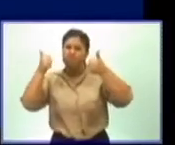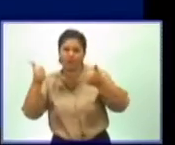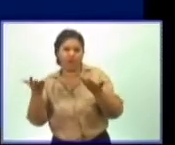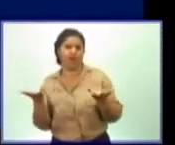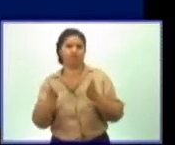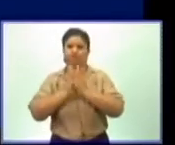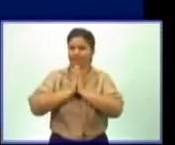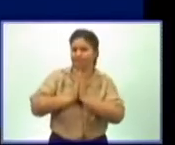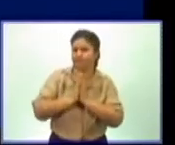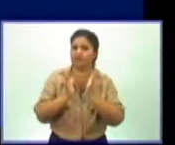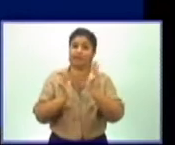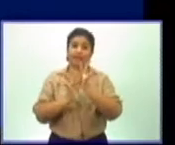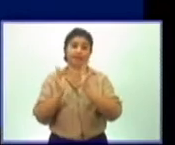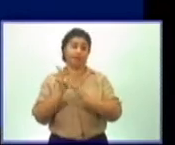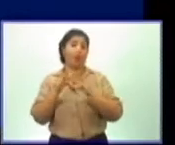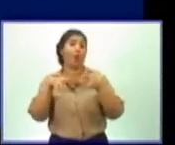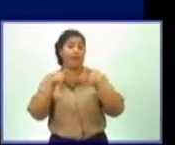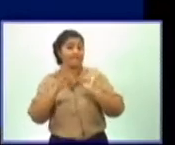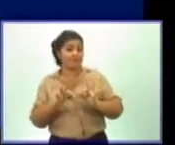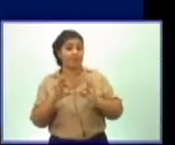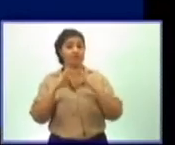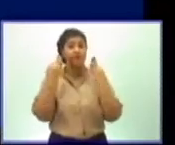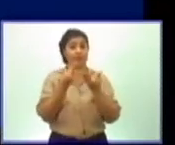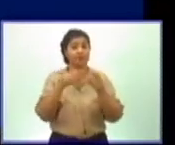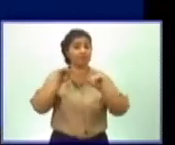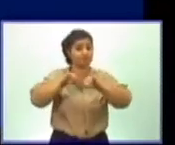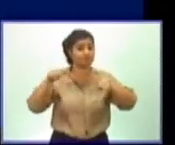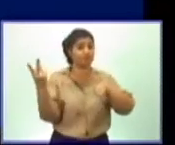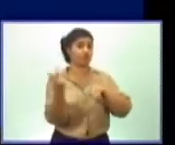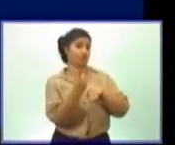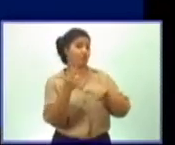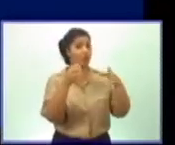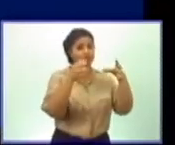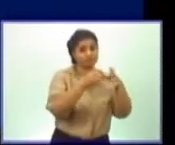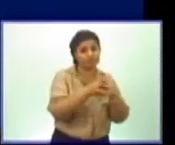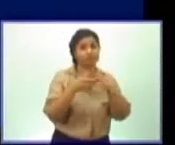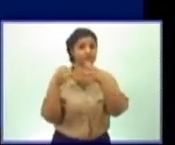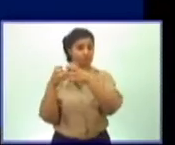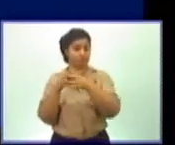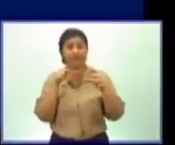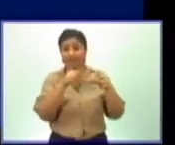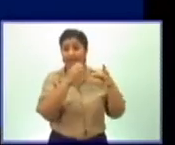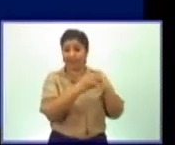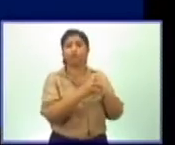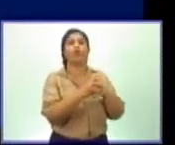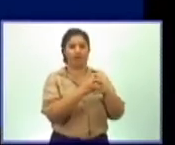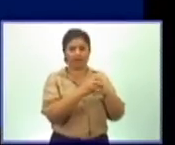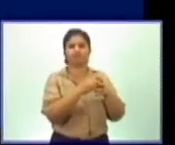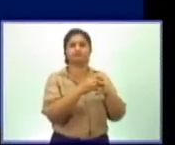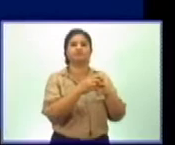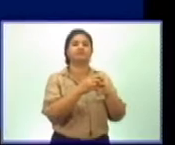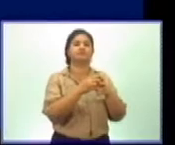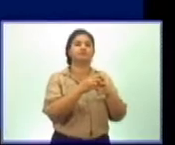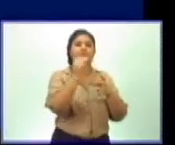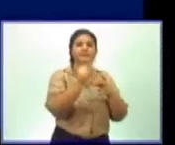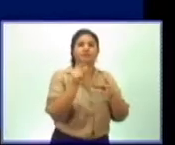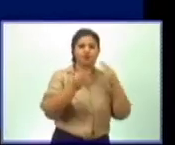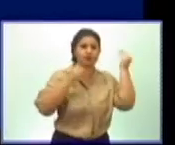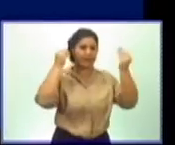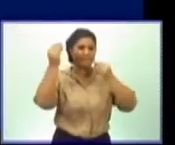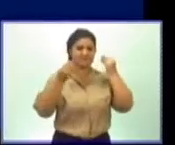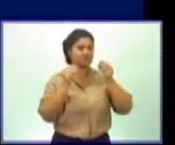dividida en dos grupos. Un grupo de personajes progresistas, porque lo ven como un farsante,